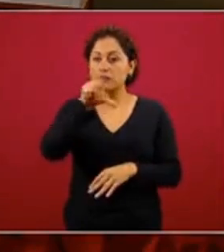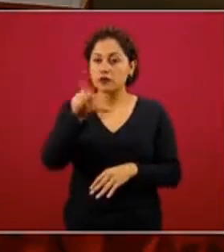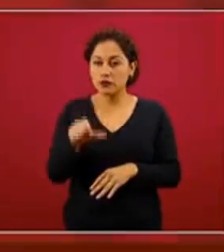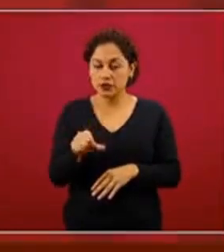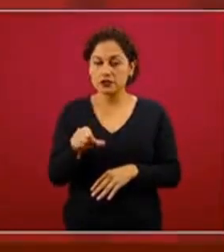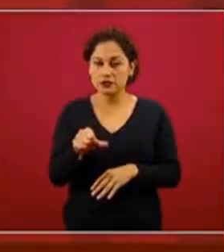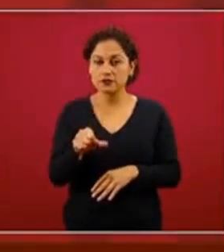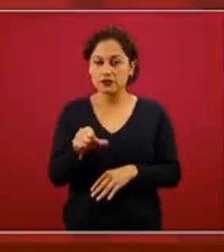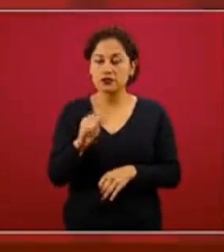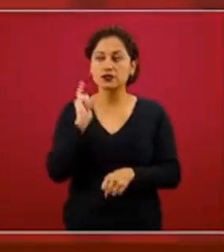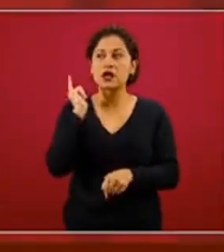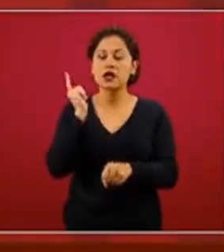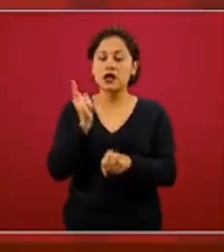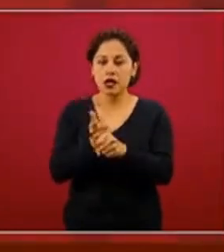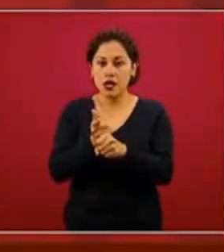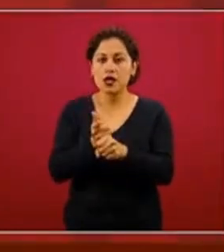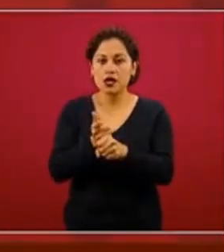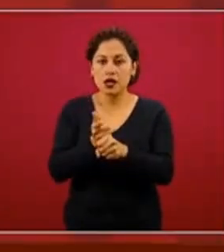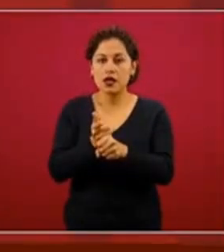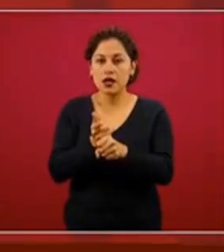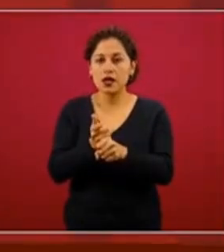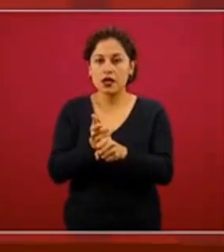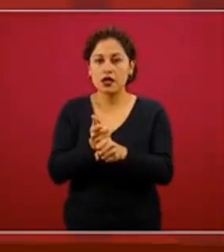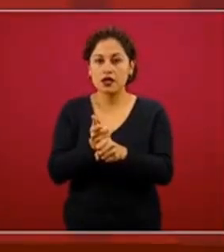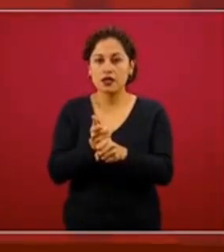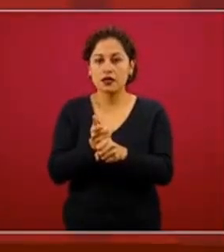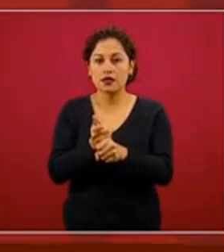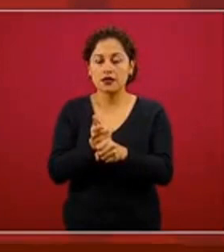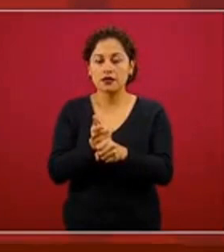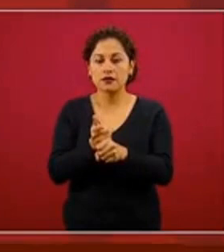y la necesidad de antes usar el